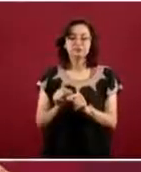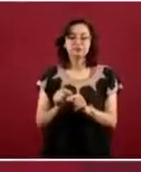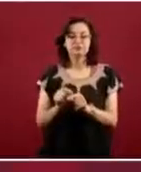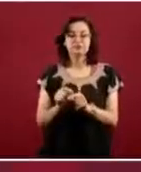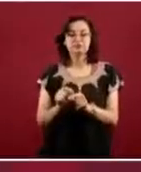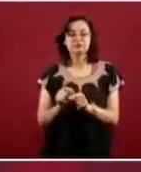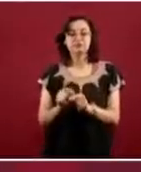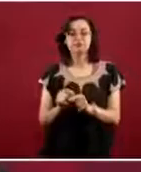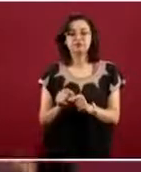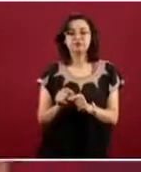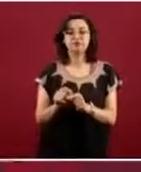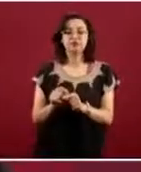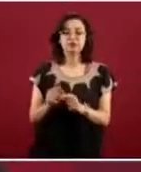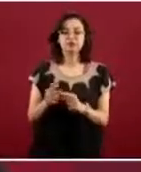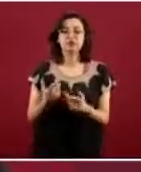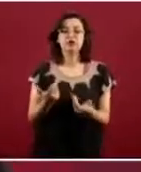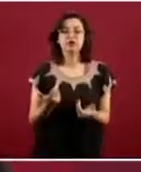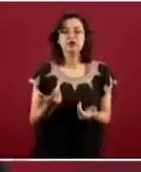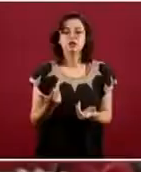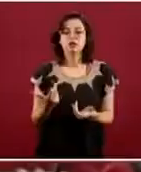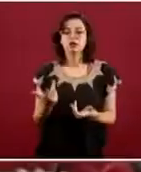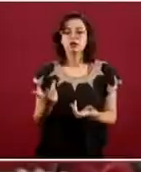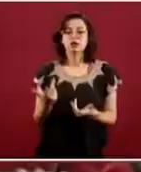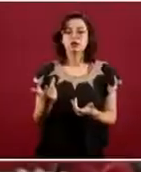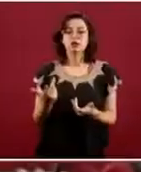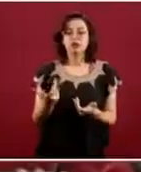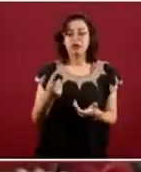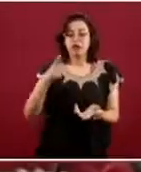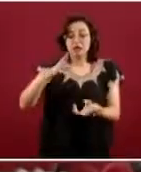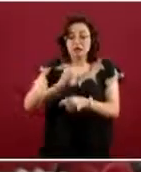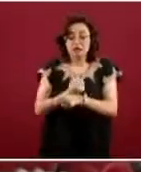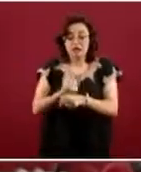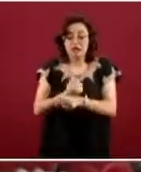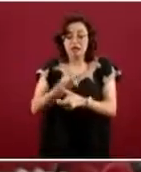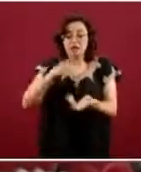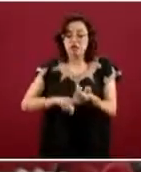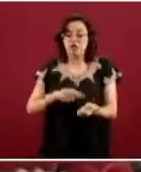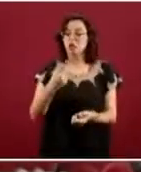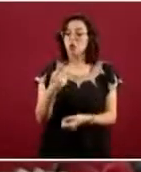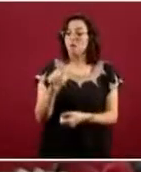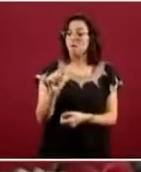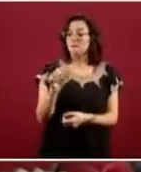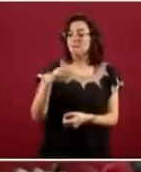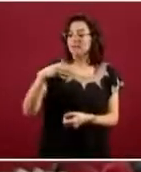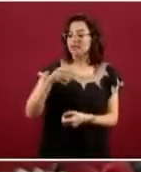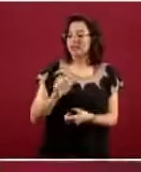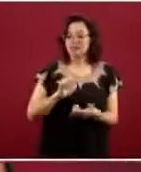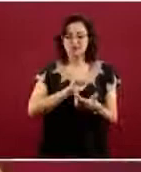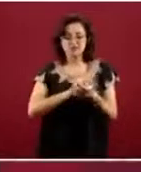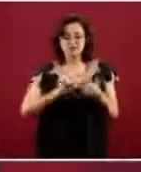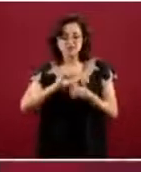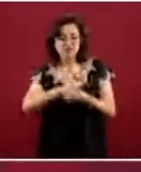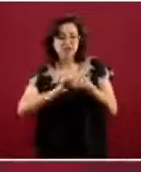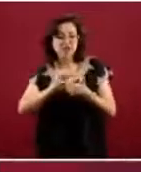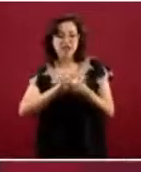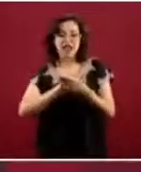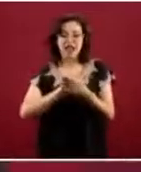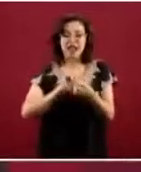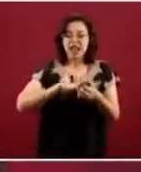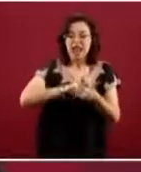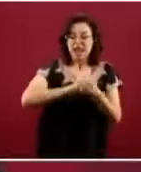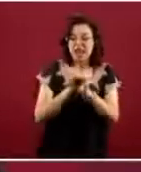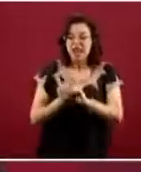expresión, de la purificación de factores del plasma humano y contiene una combinación muy